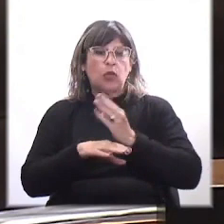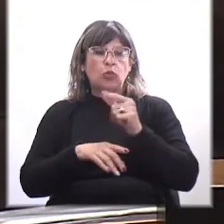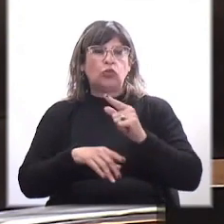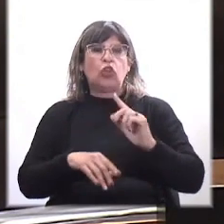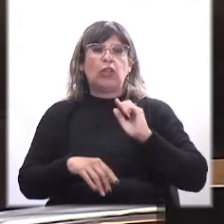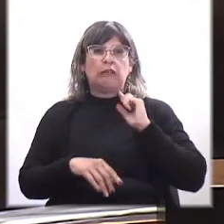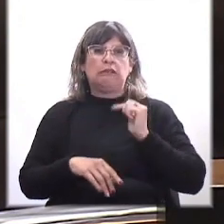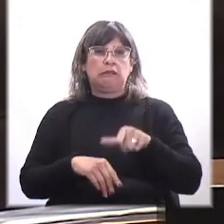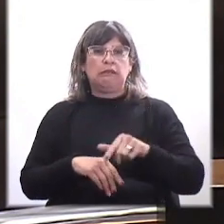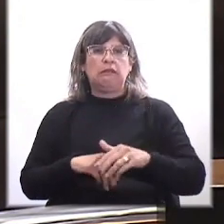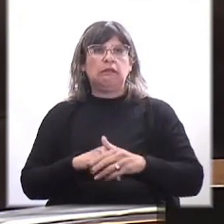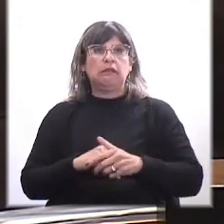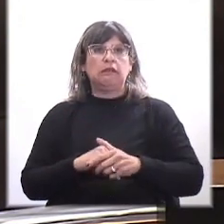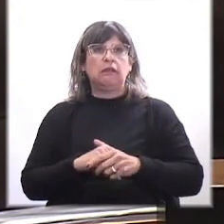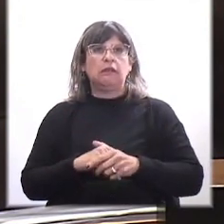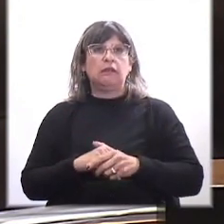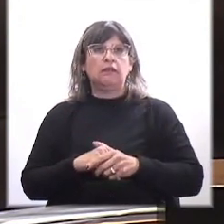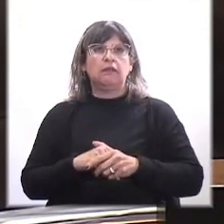regasificadora.